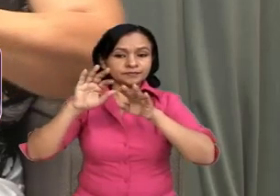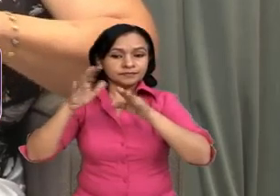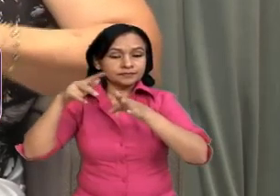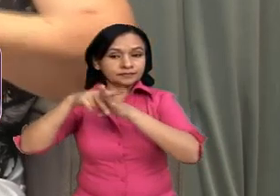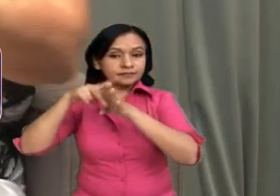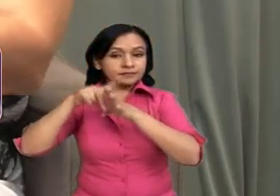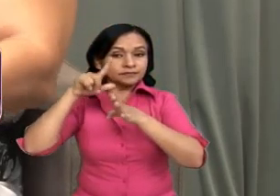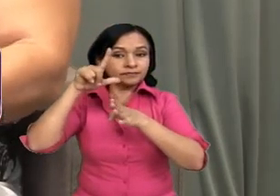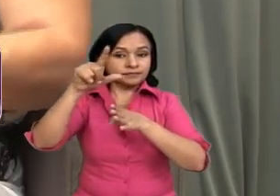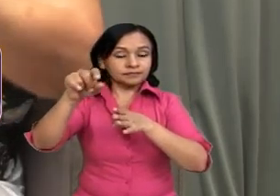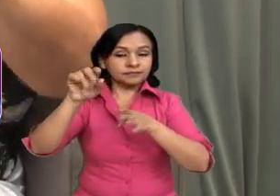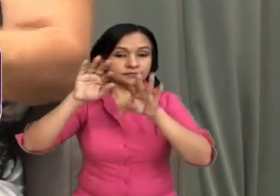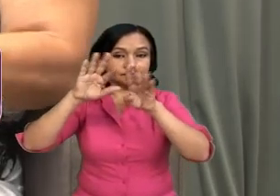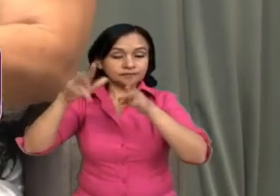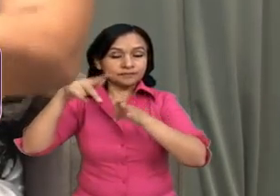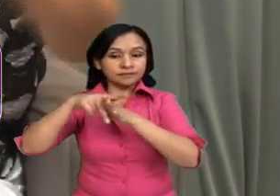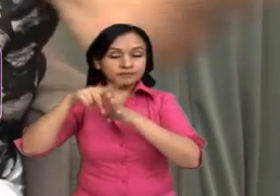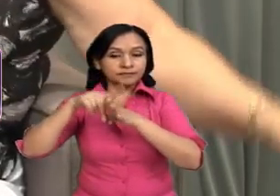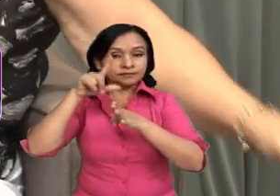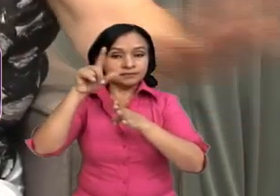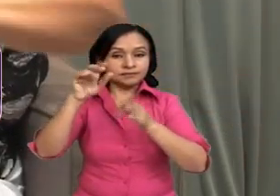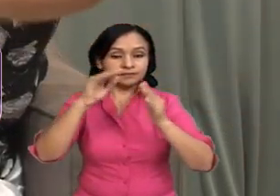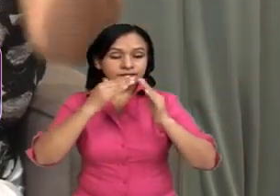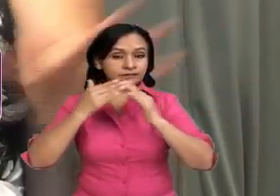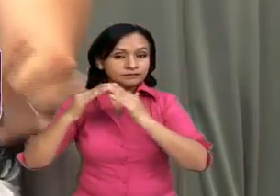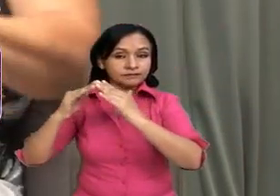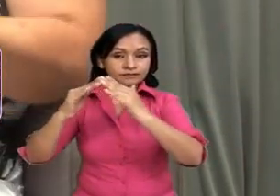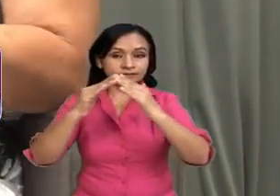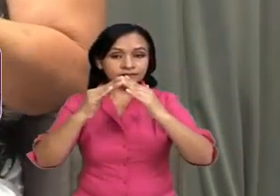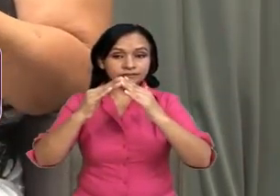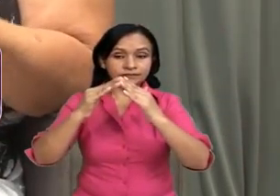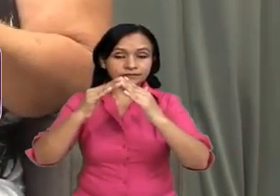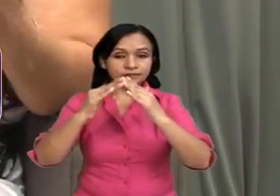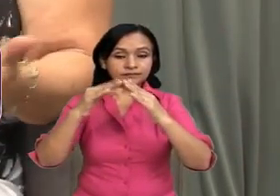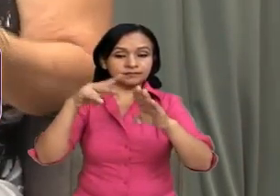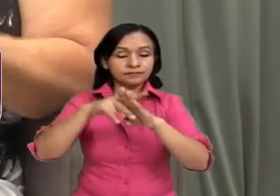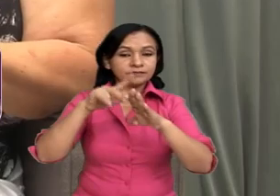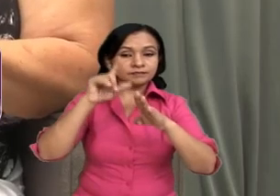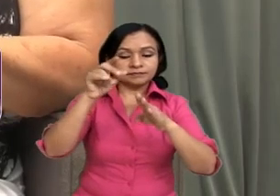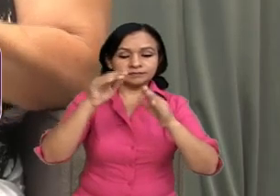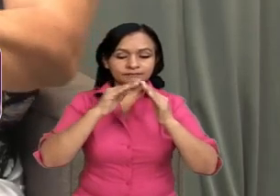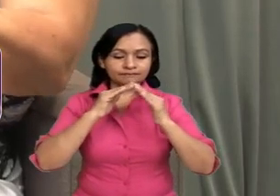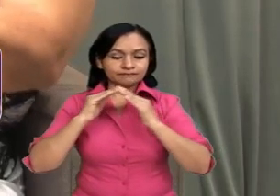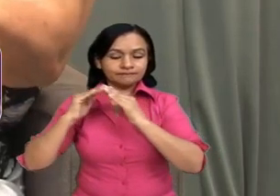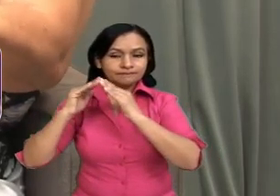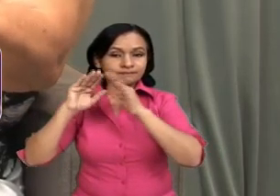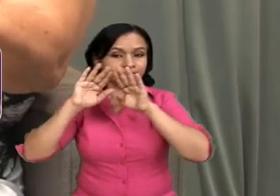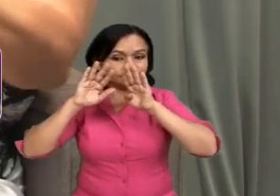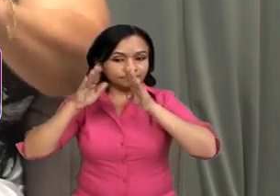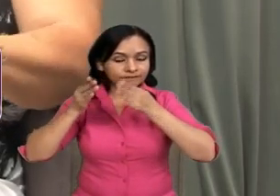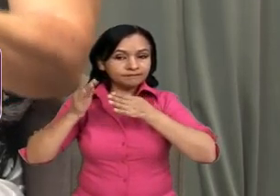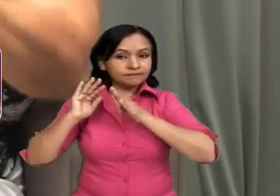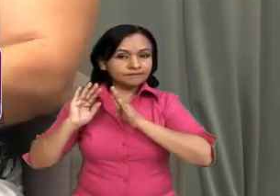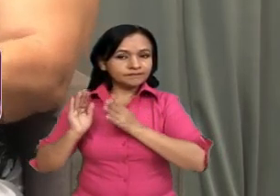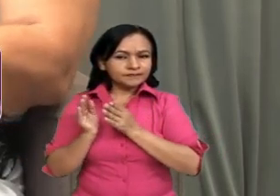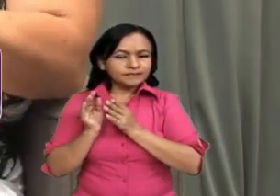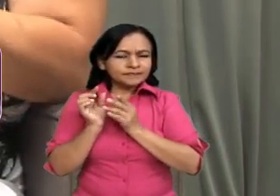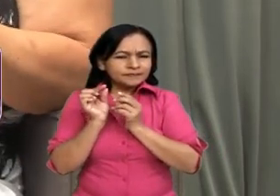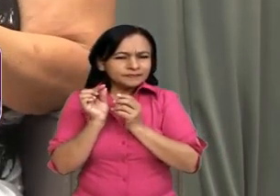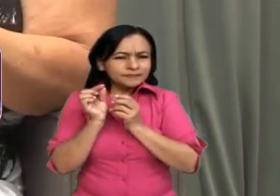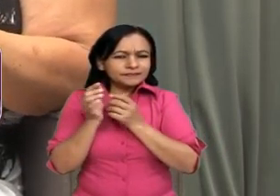y nosotras, las mujeres urbanas, porque no solamente es el campesinado, la mujer urbana, estábamos también